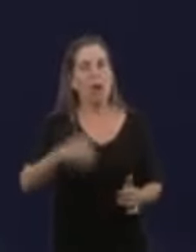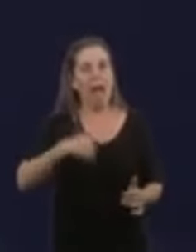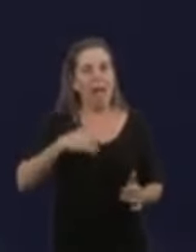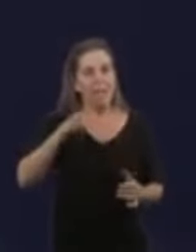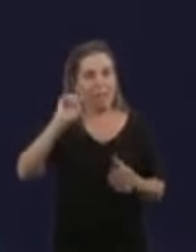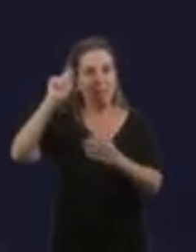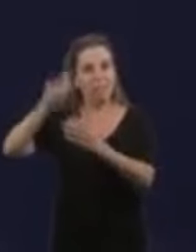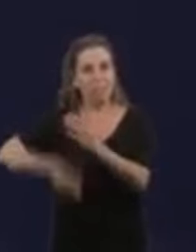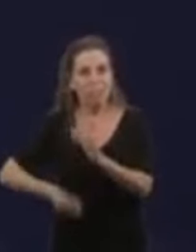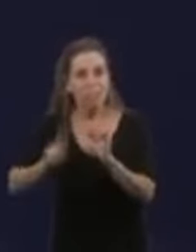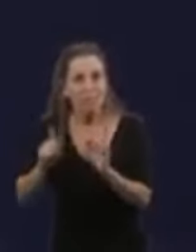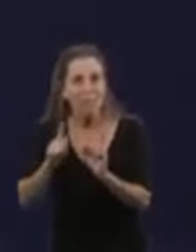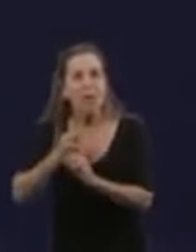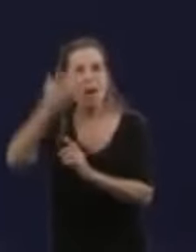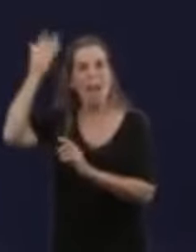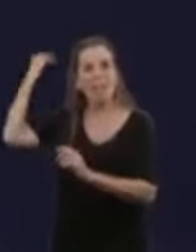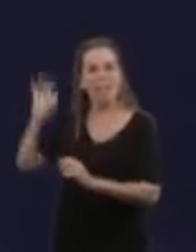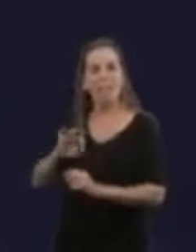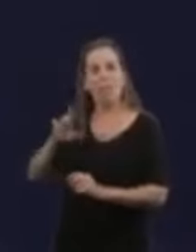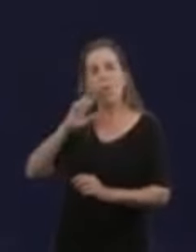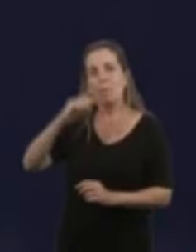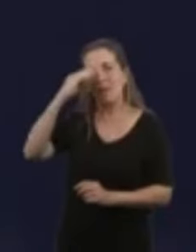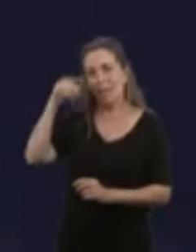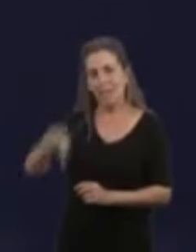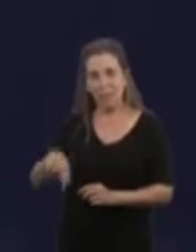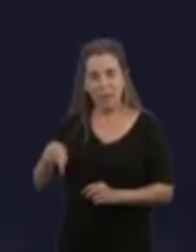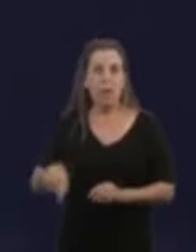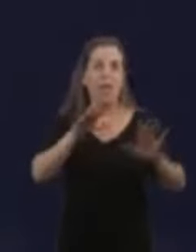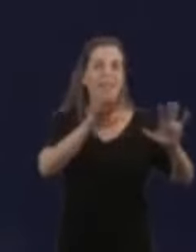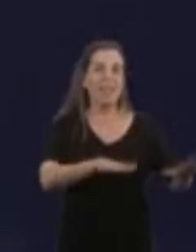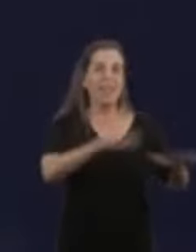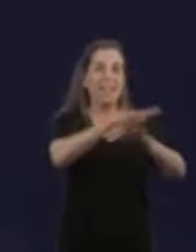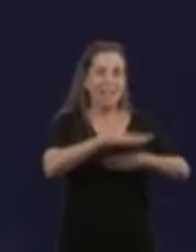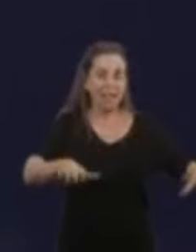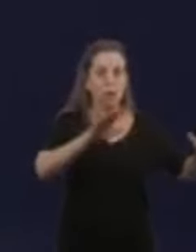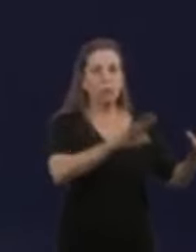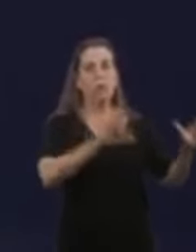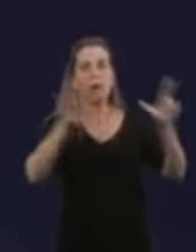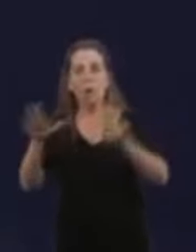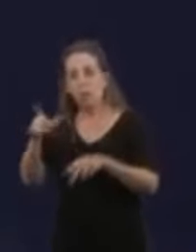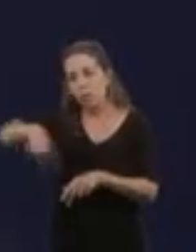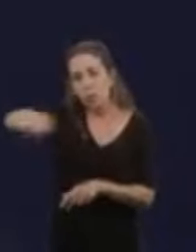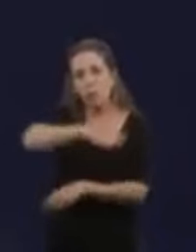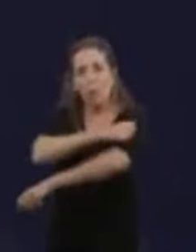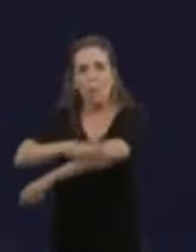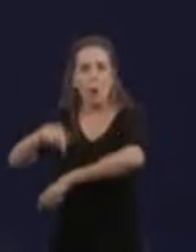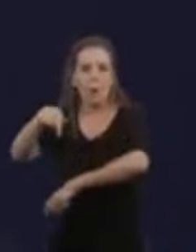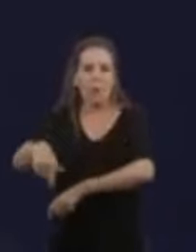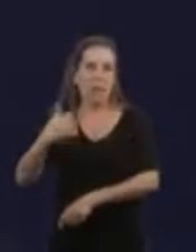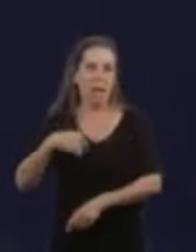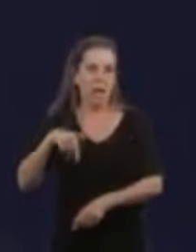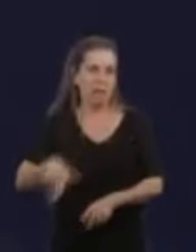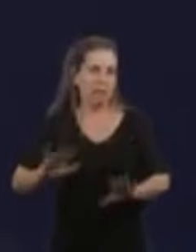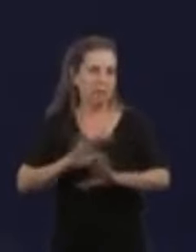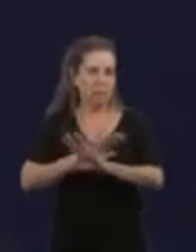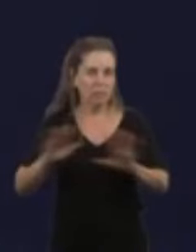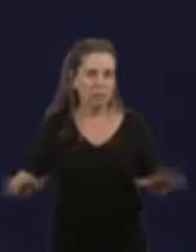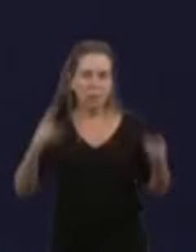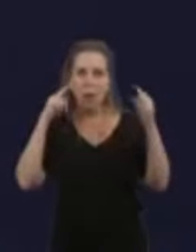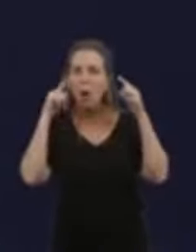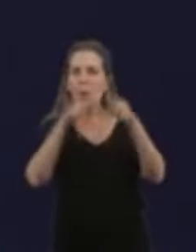tratado seis de cada 10 chicos son pobres en la República Argentina las hipócritas con signas vacías